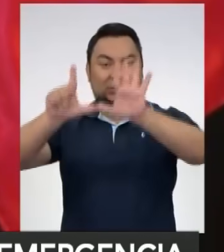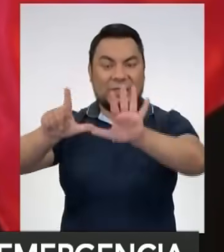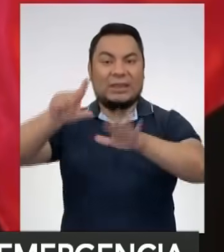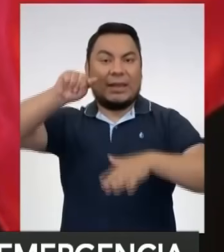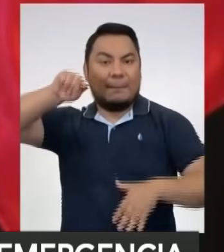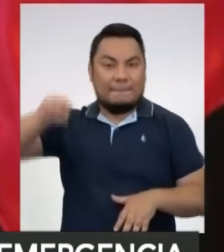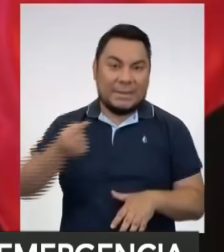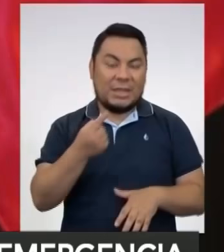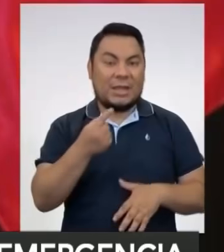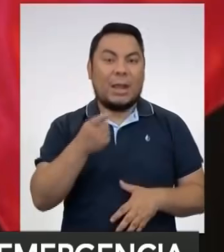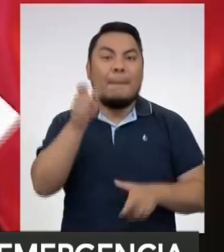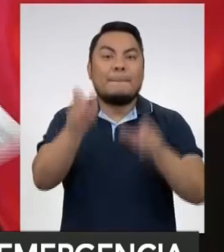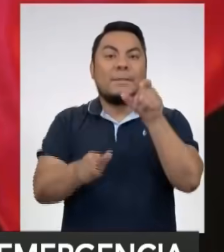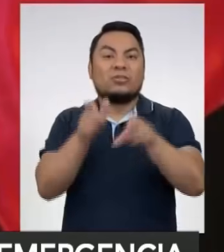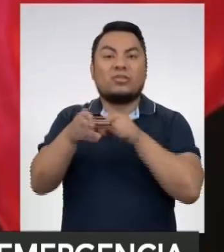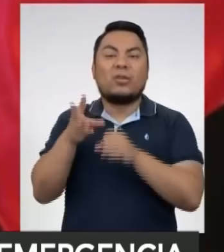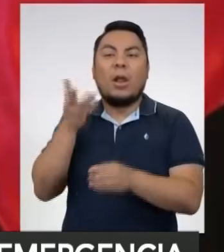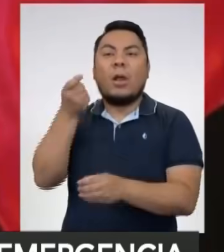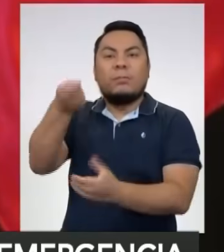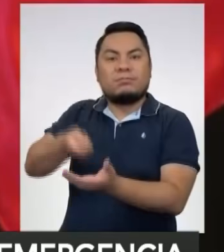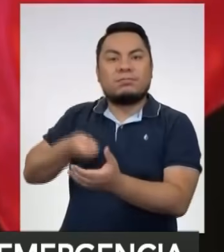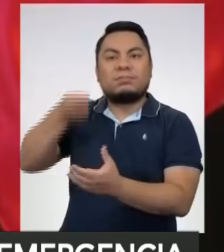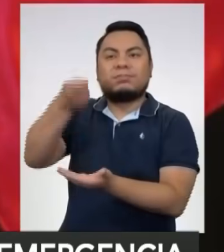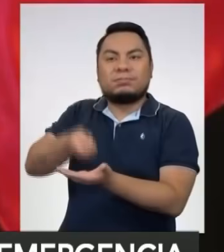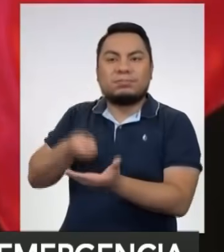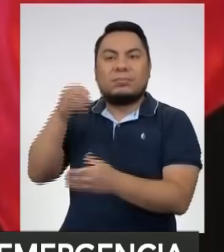3.077.000 aportantes, que los cuales